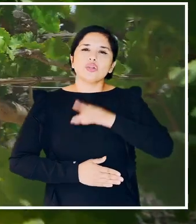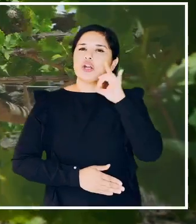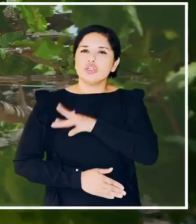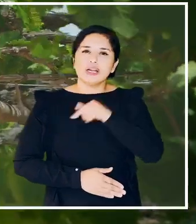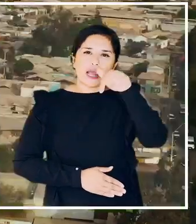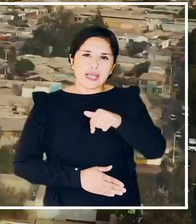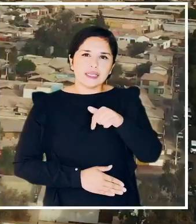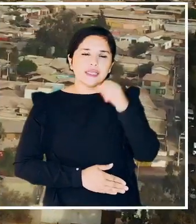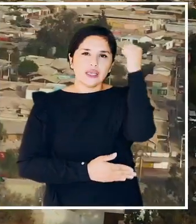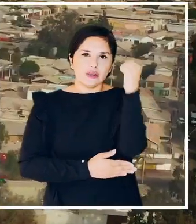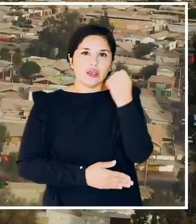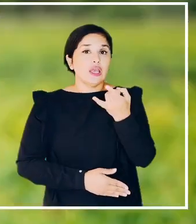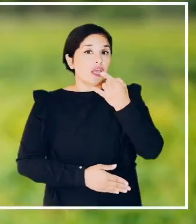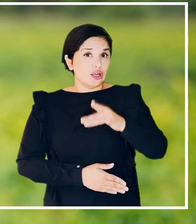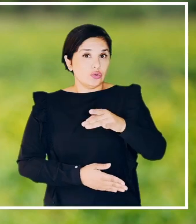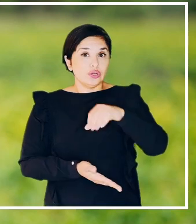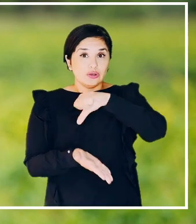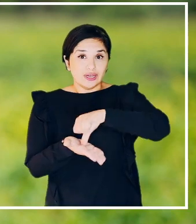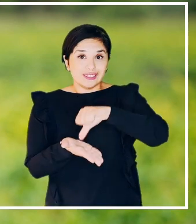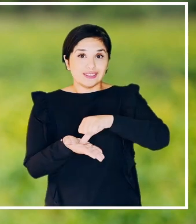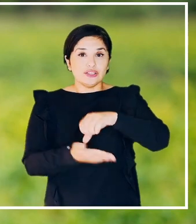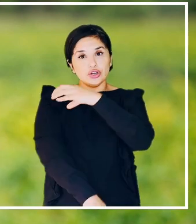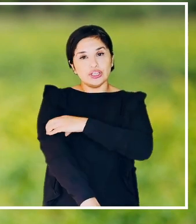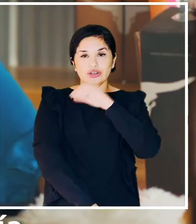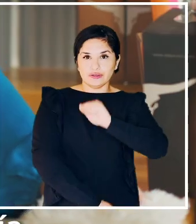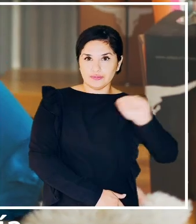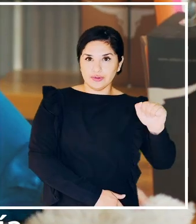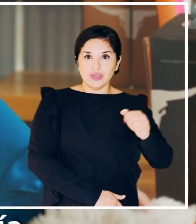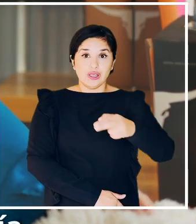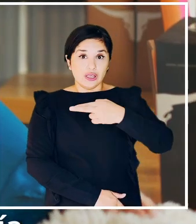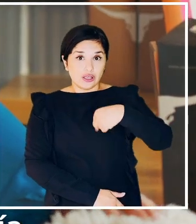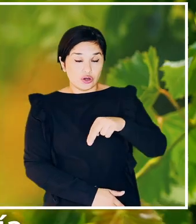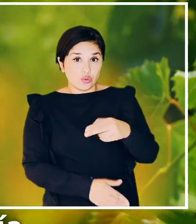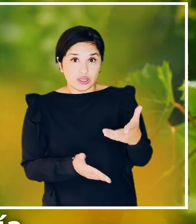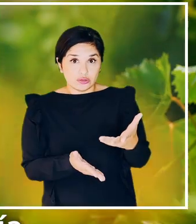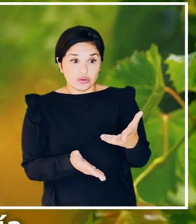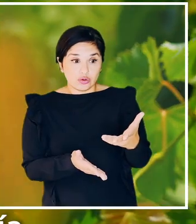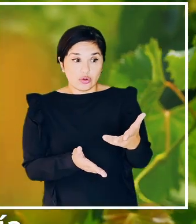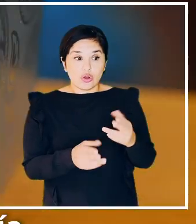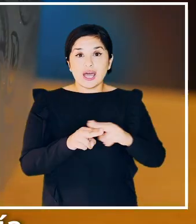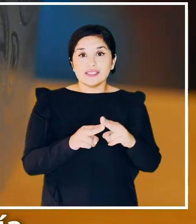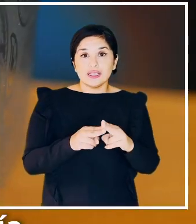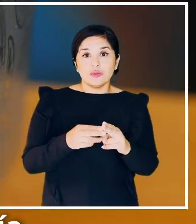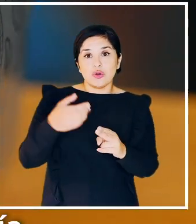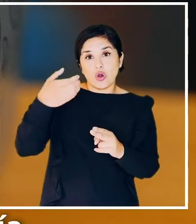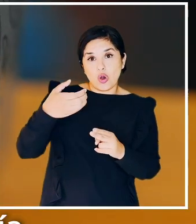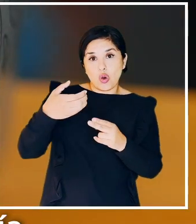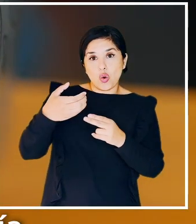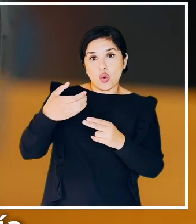chilenos aquí en Copiapó. Somos el único disco que está en la capital regional de Atacama y con nuestro packaging generamos un juego con un